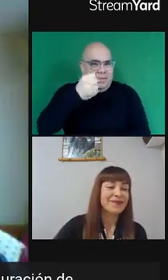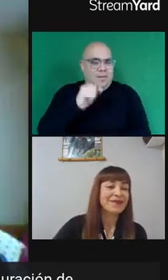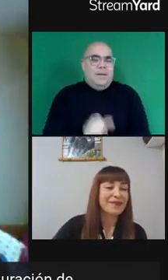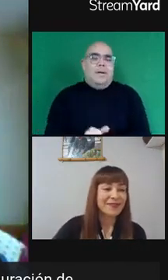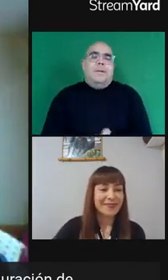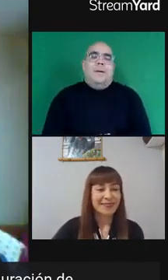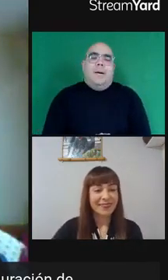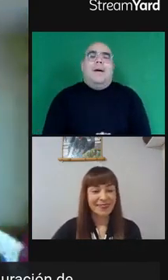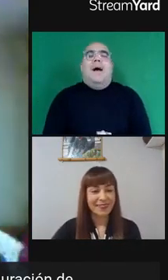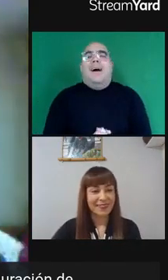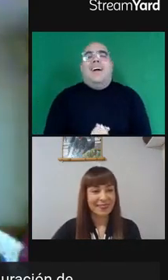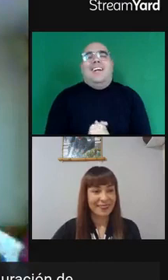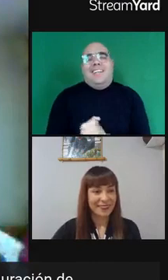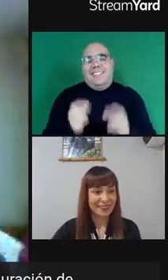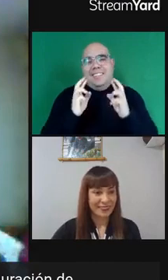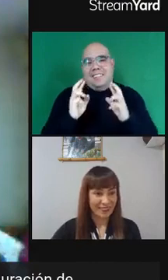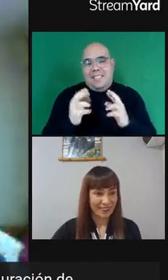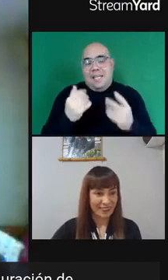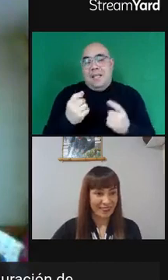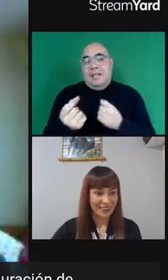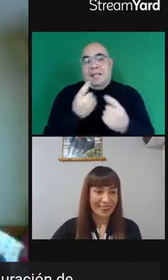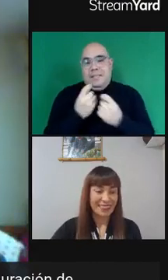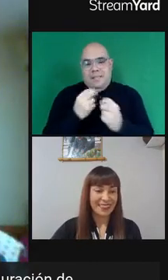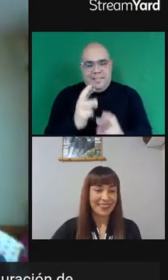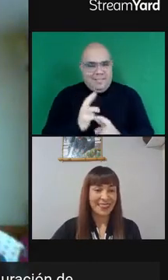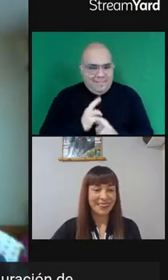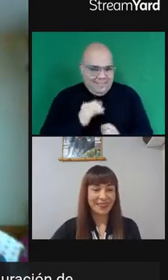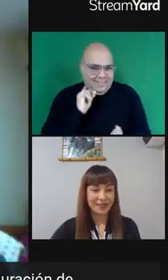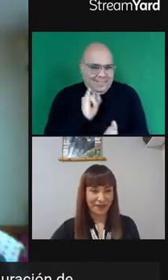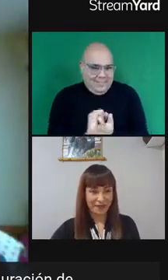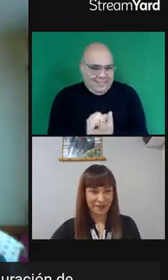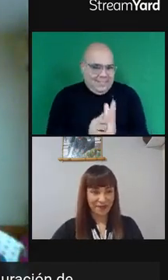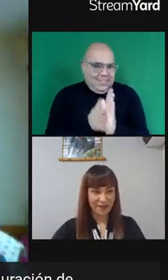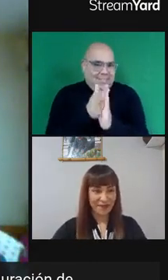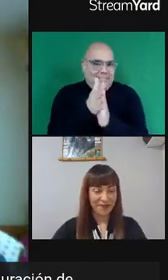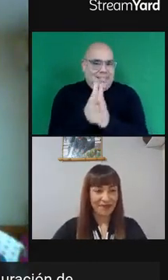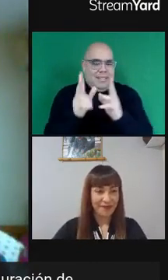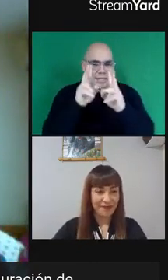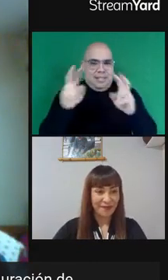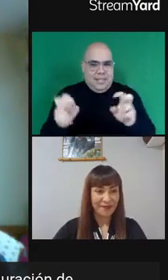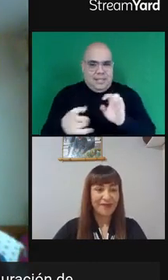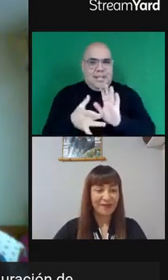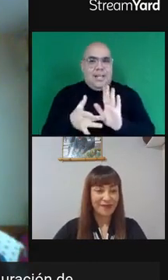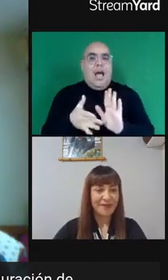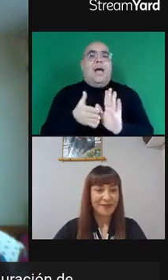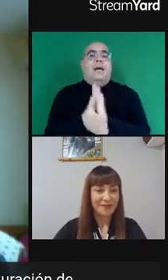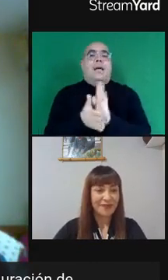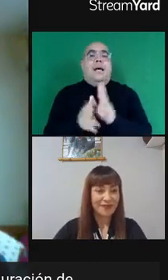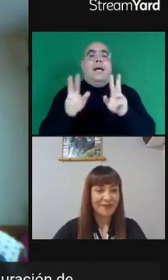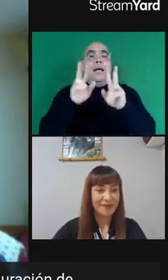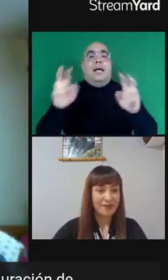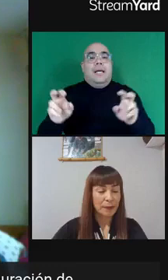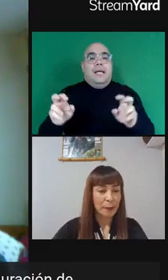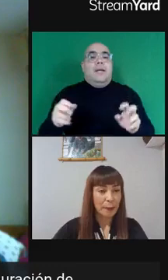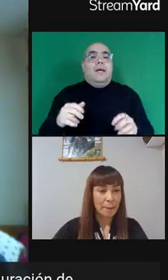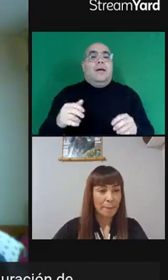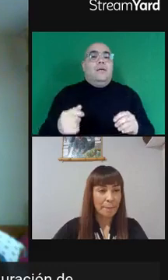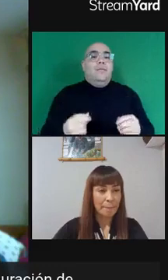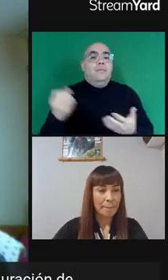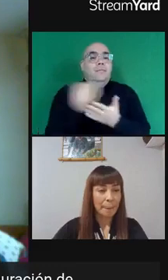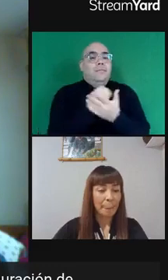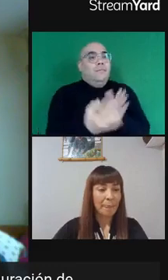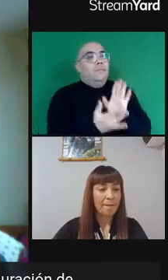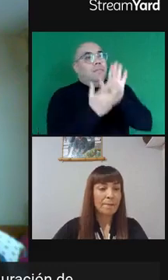Bueno, espero poder responder esto con la presentación que preparé, pero no tengo claro es cómo presentarla.